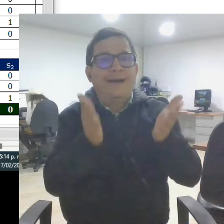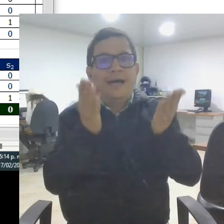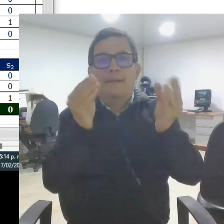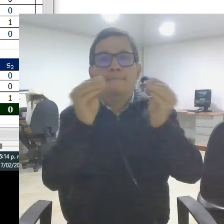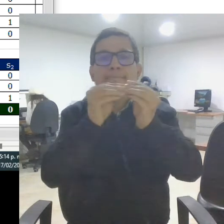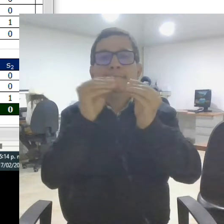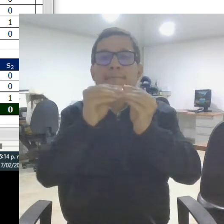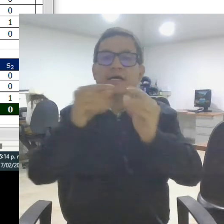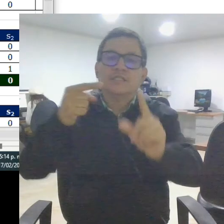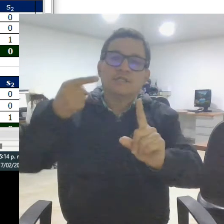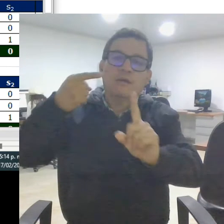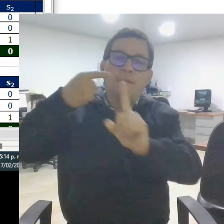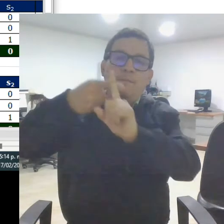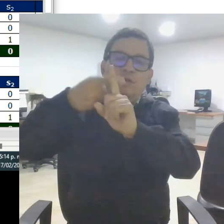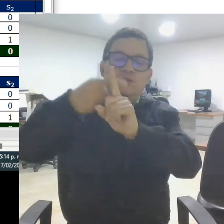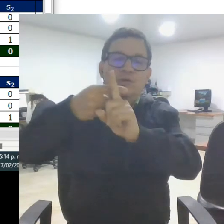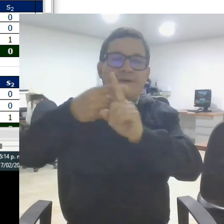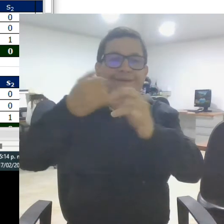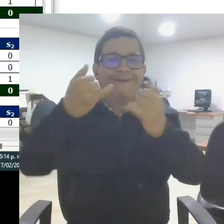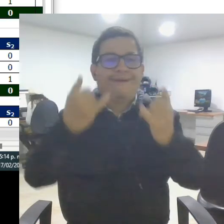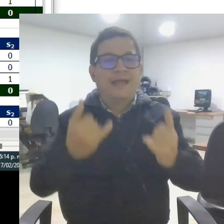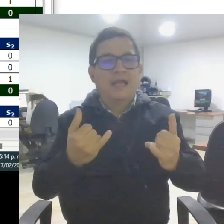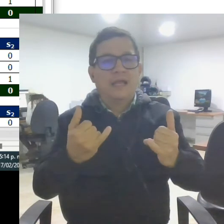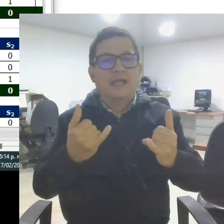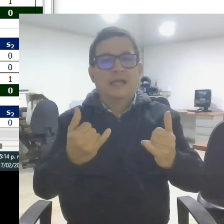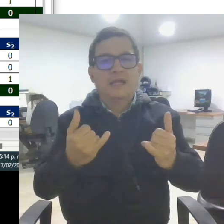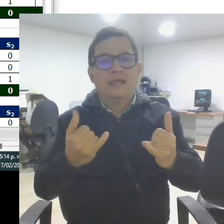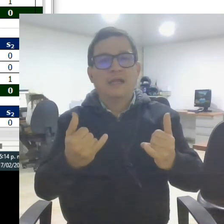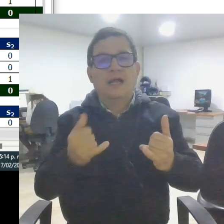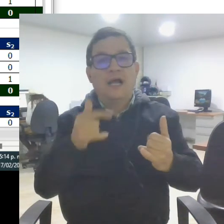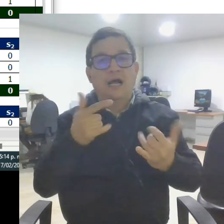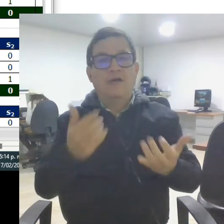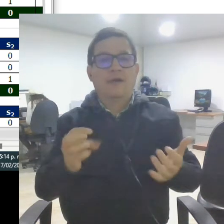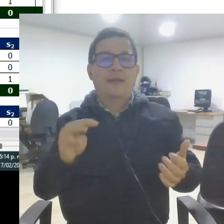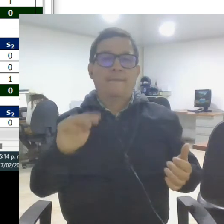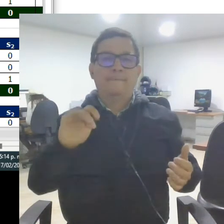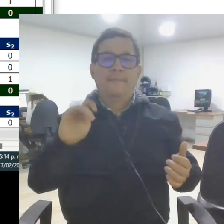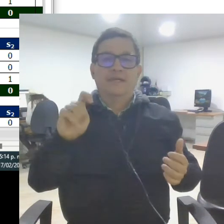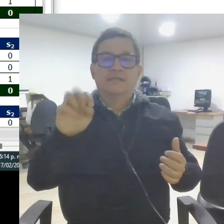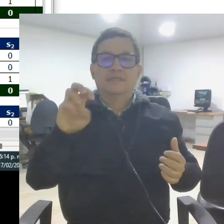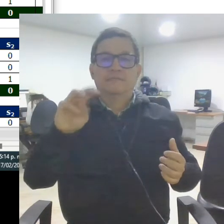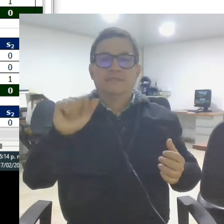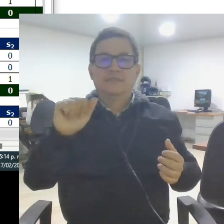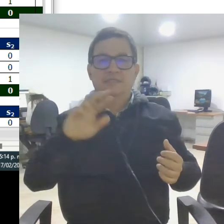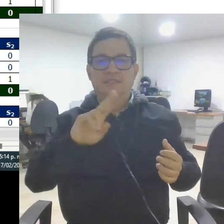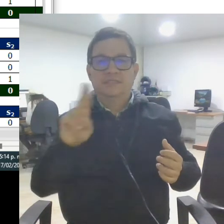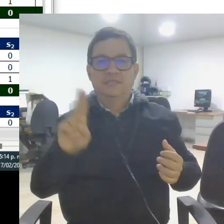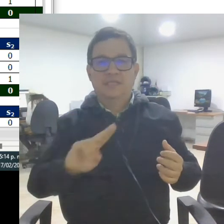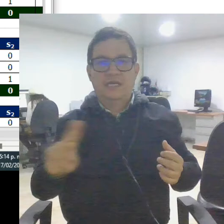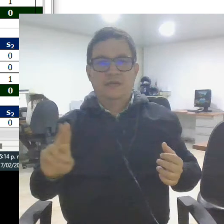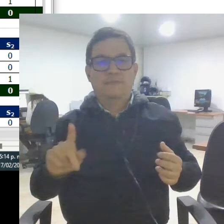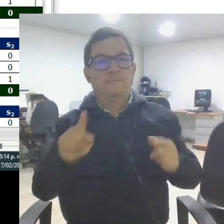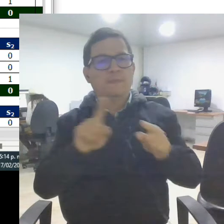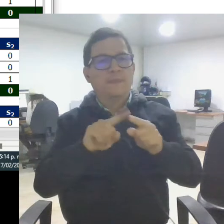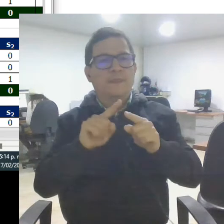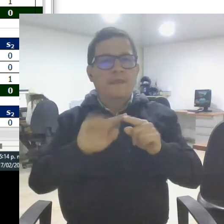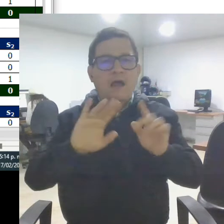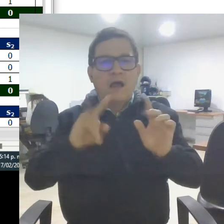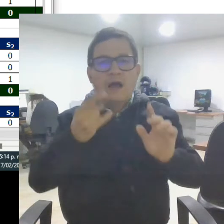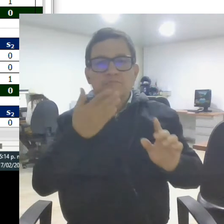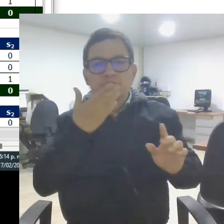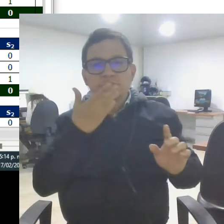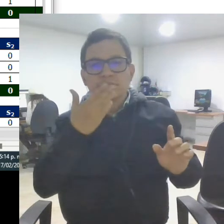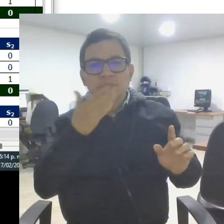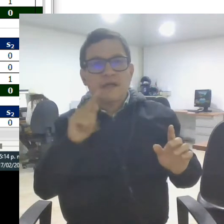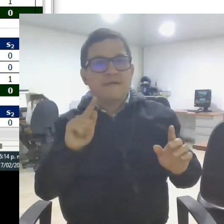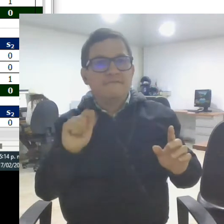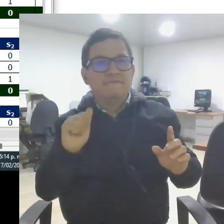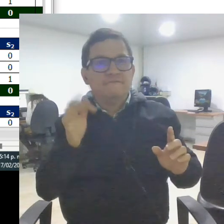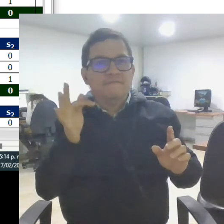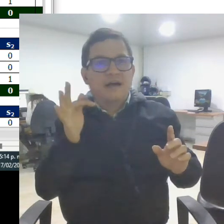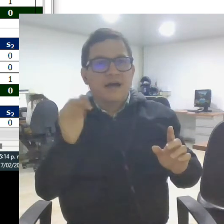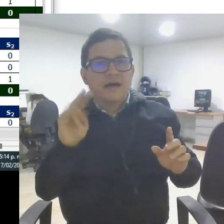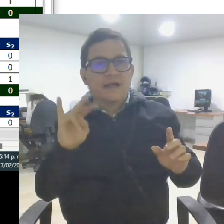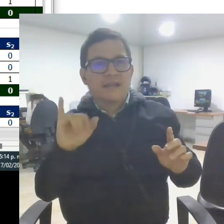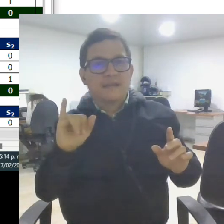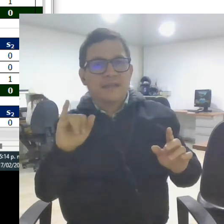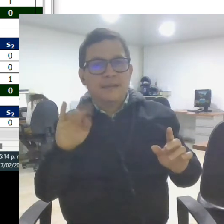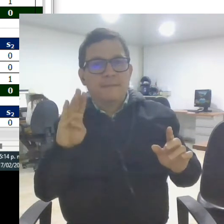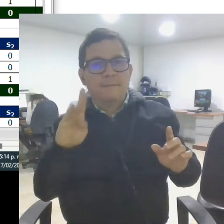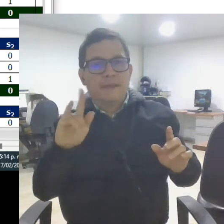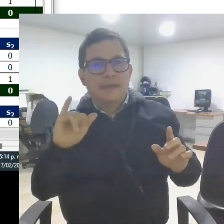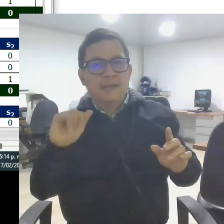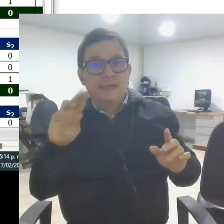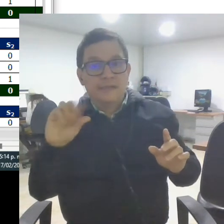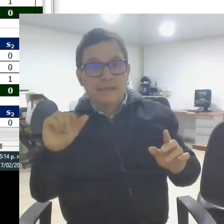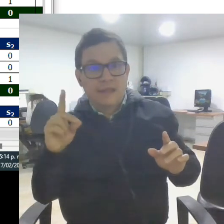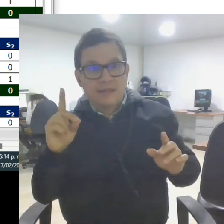caso estamos en maximizar. En la condición de factibilidad, tanto en problemas de maximización como